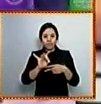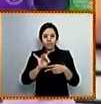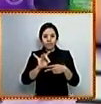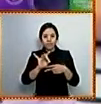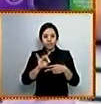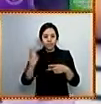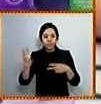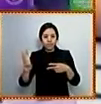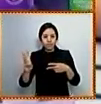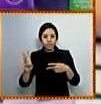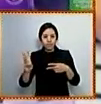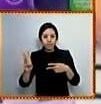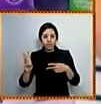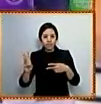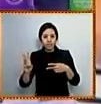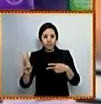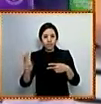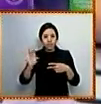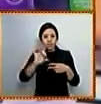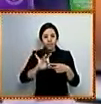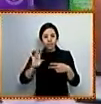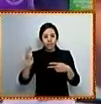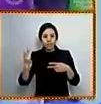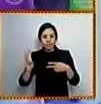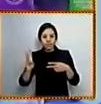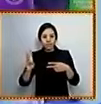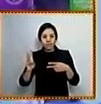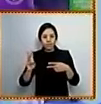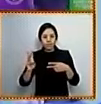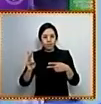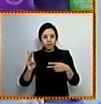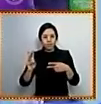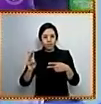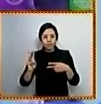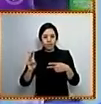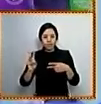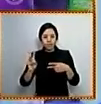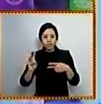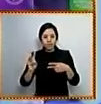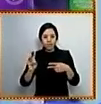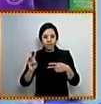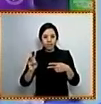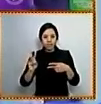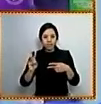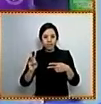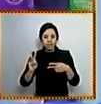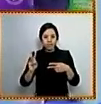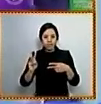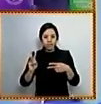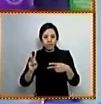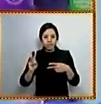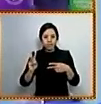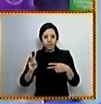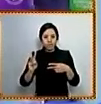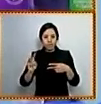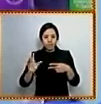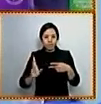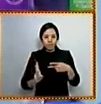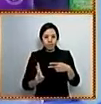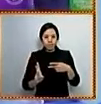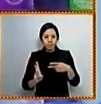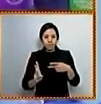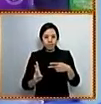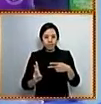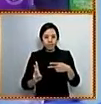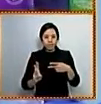el 6, primer número favorecido es el 86, segundo número favorecido, primer dígito. Y este es el 6, segundo